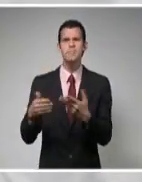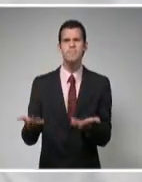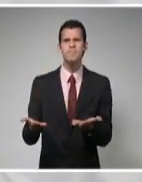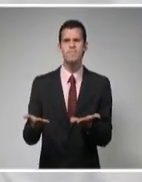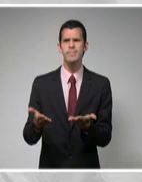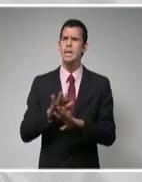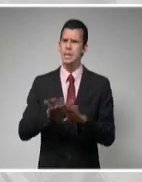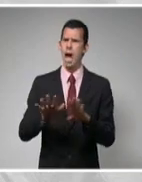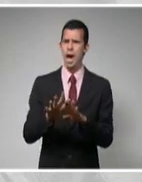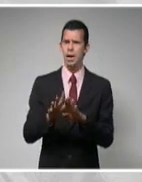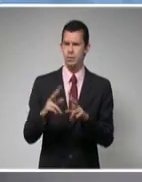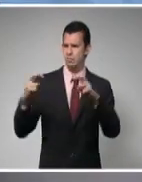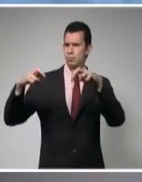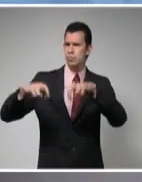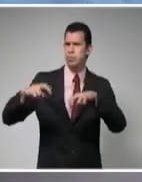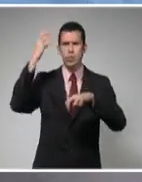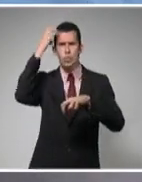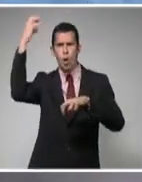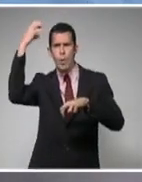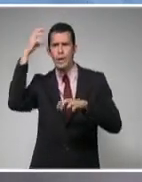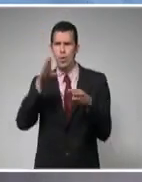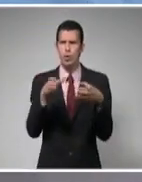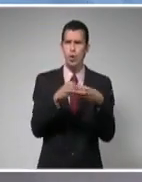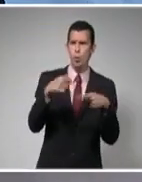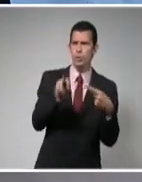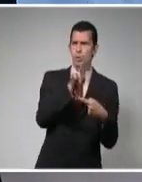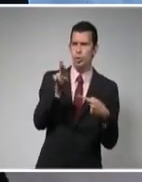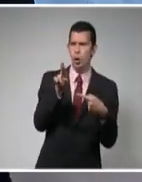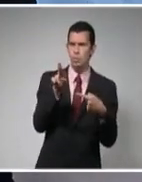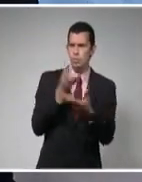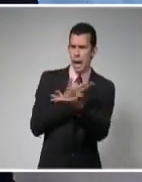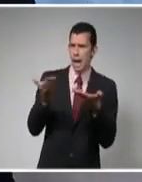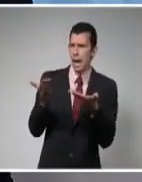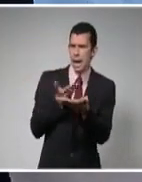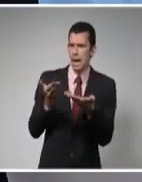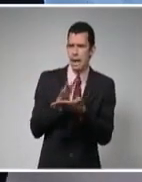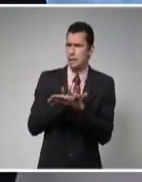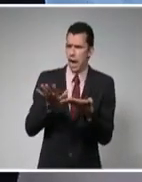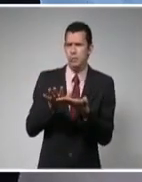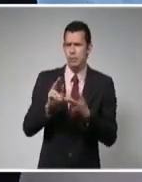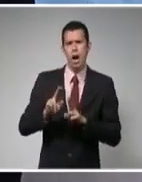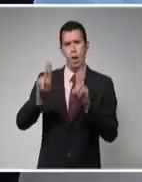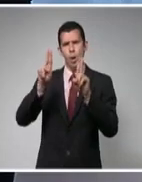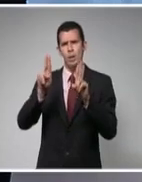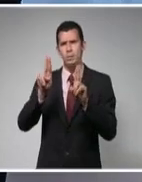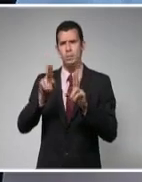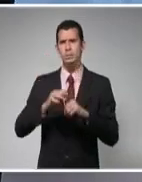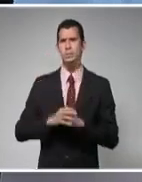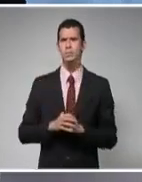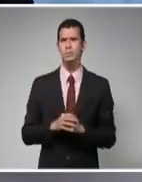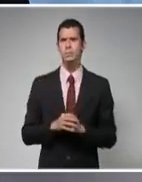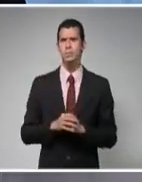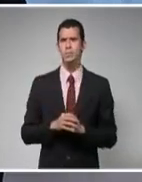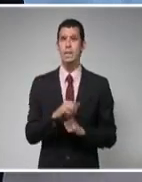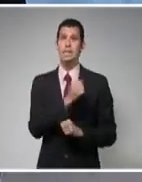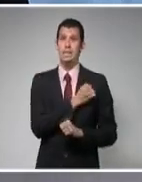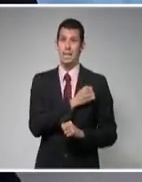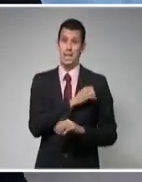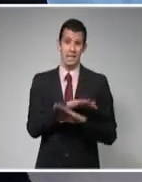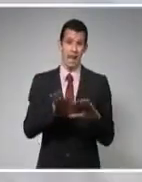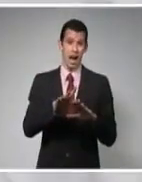esa concreción del diálogo entre el grupo de opositores y el gobierno se dé en el verano del año 2021.